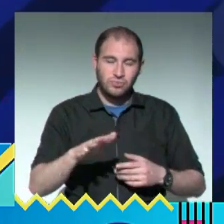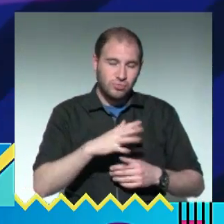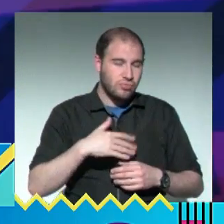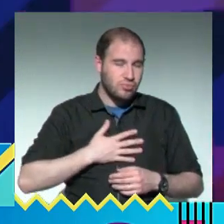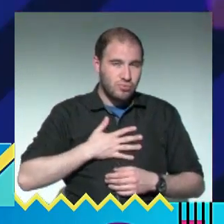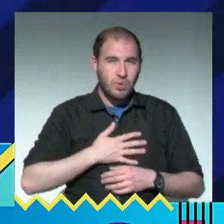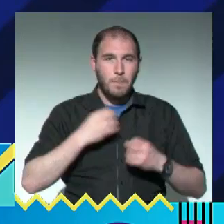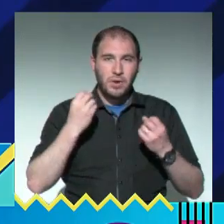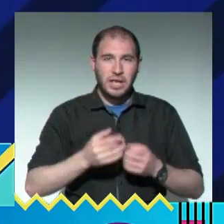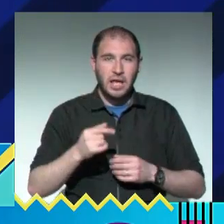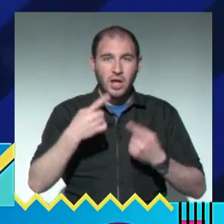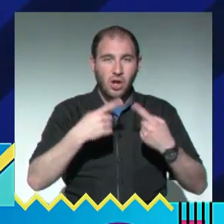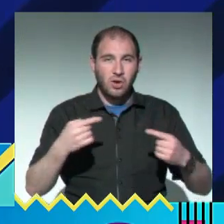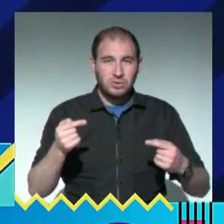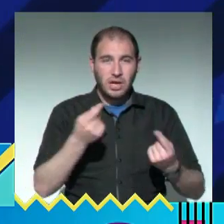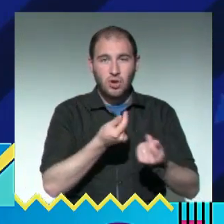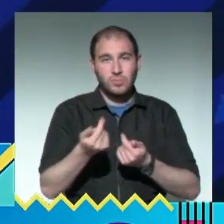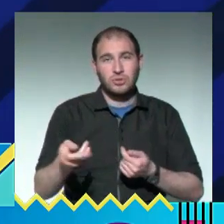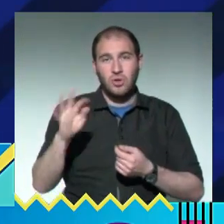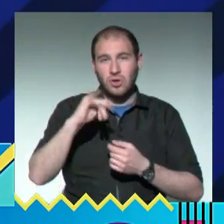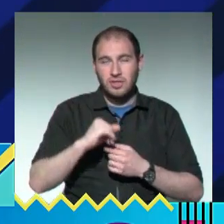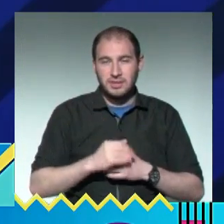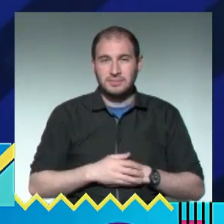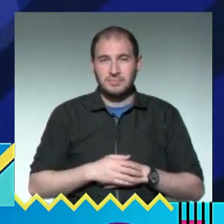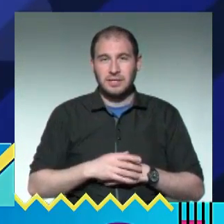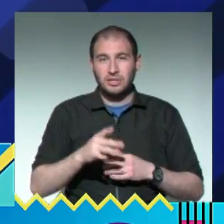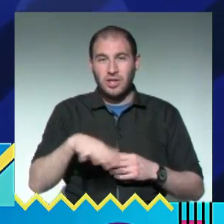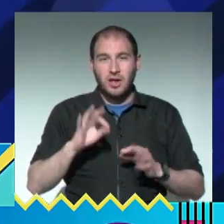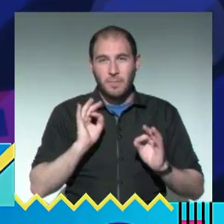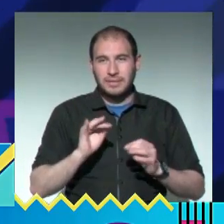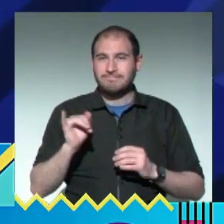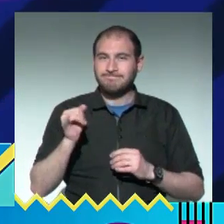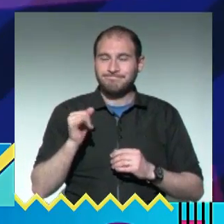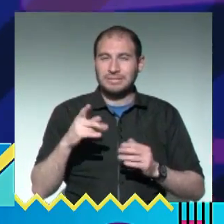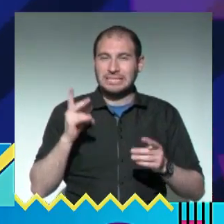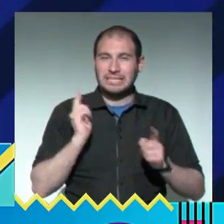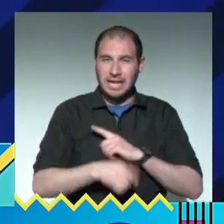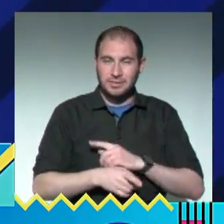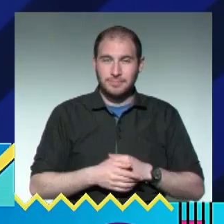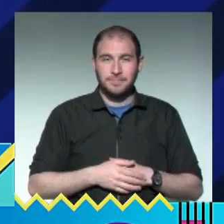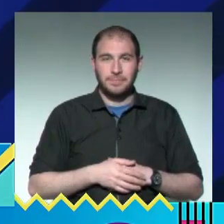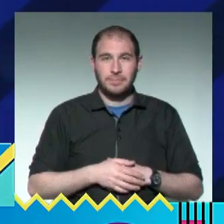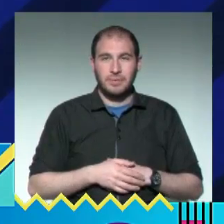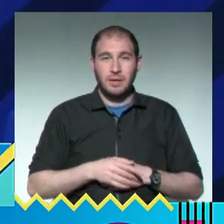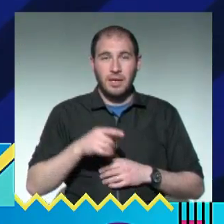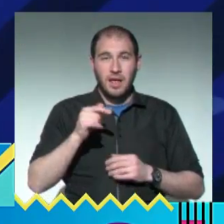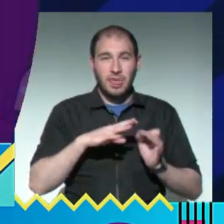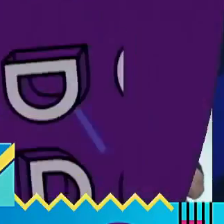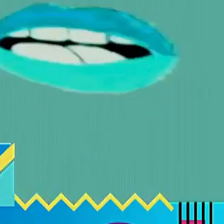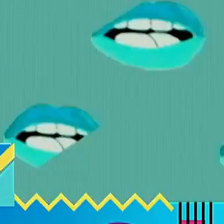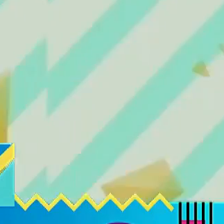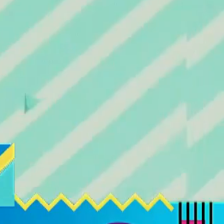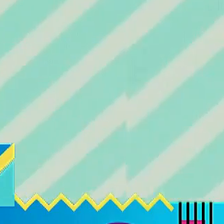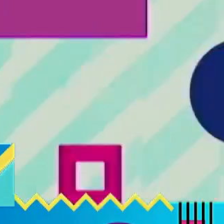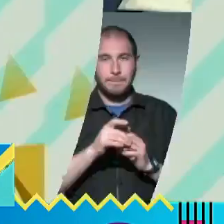población porque son los productos que se consumen a diario, digamos, en toda la sociedad. Seguro, ese impacto directo. Bueno, para empezar el debate con